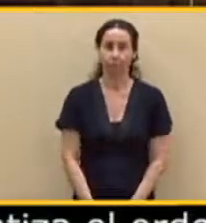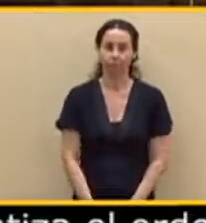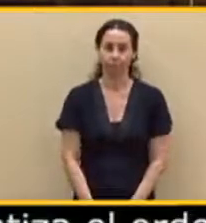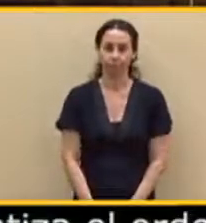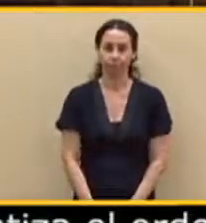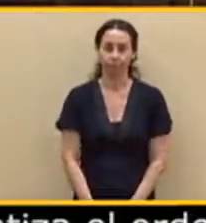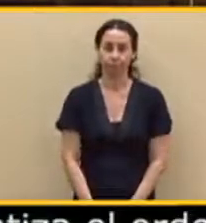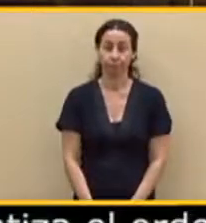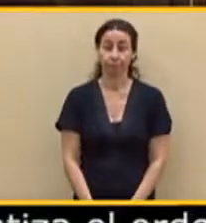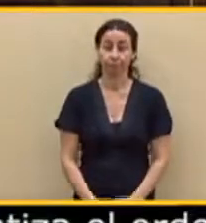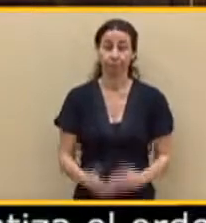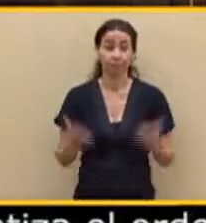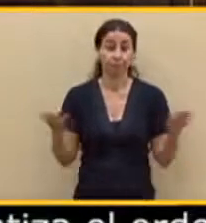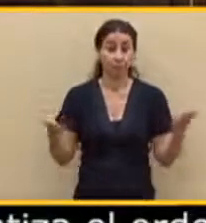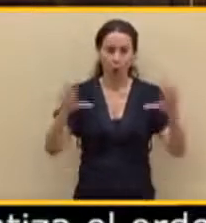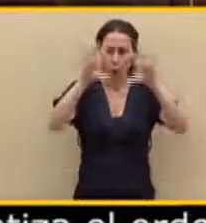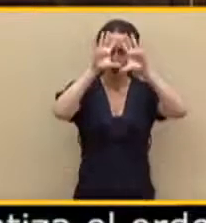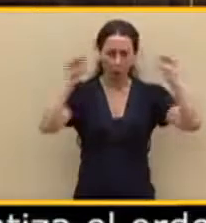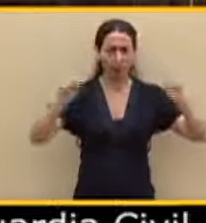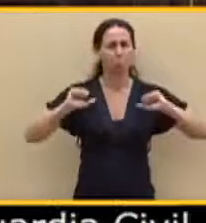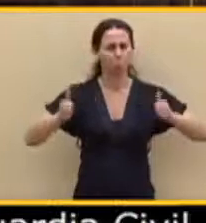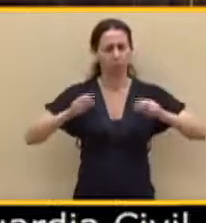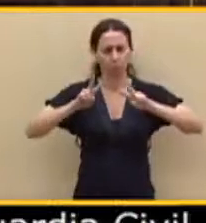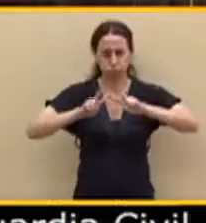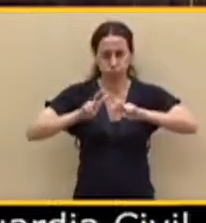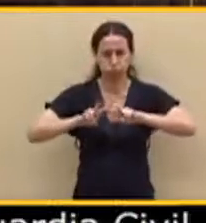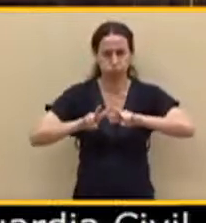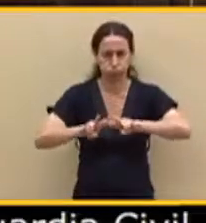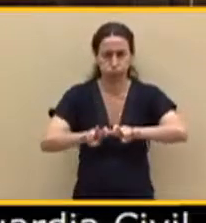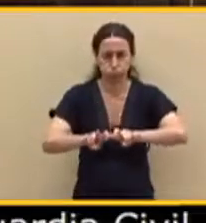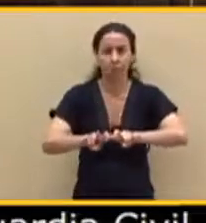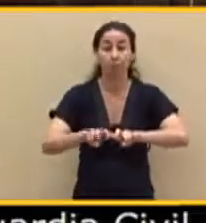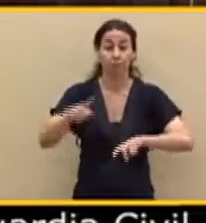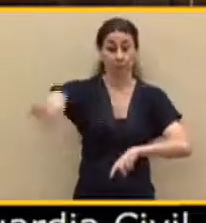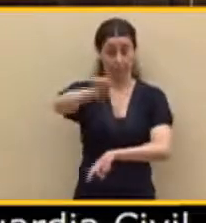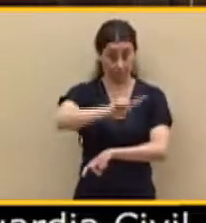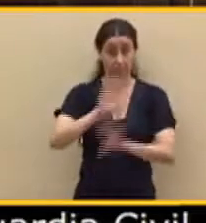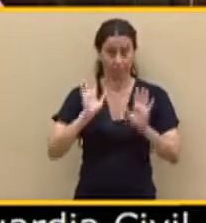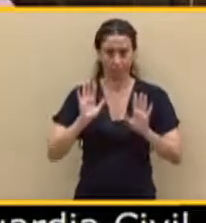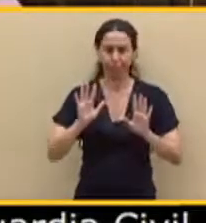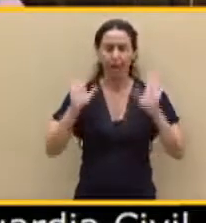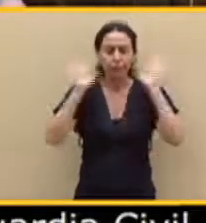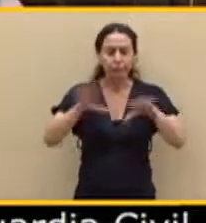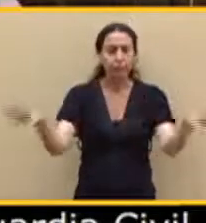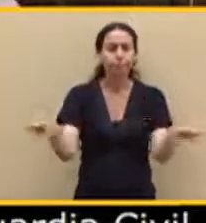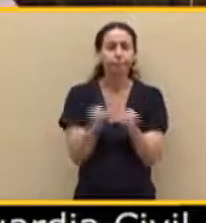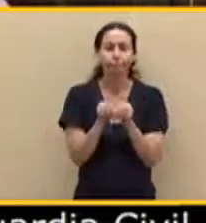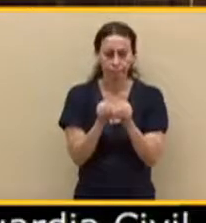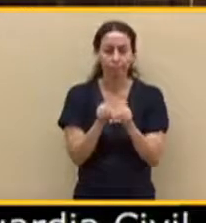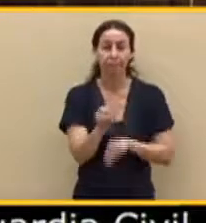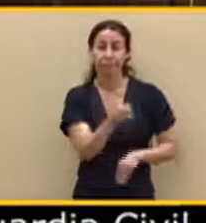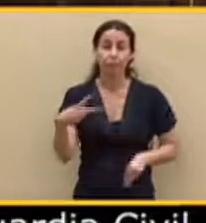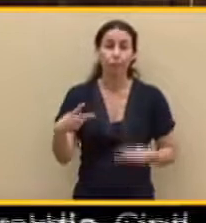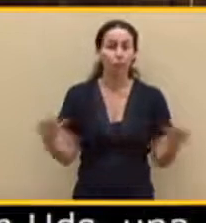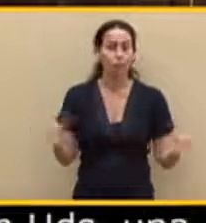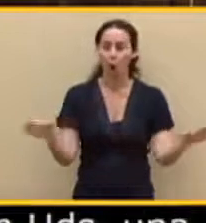Pero cuando la Guardia Civil investiga, y les investiga, pues concluye que son ustedes una organización criminal. Así